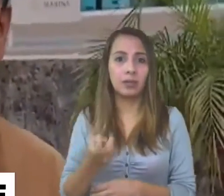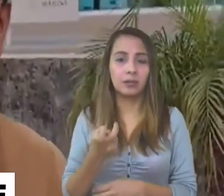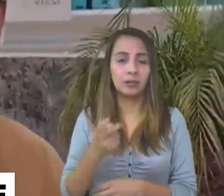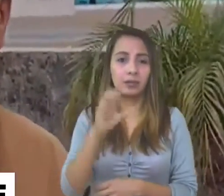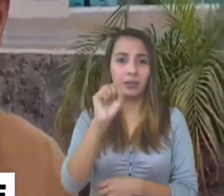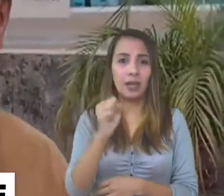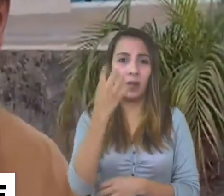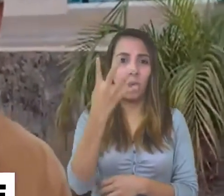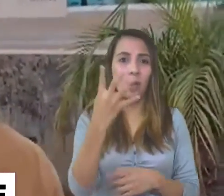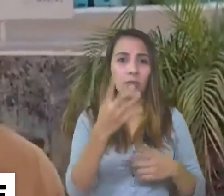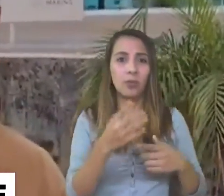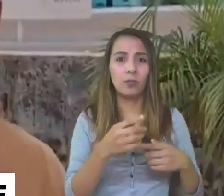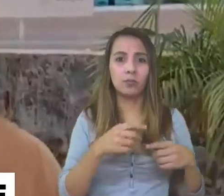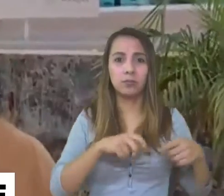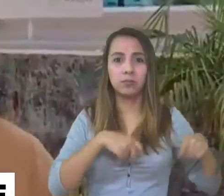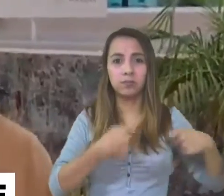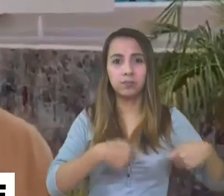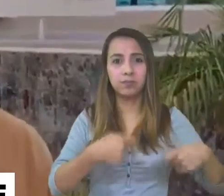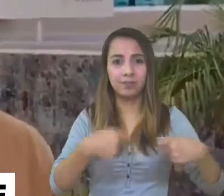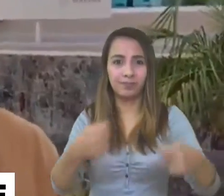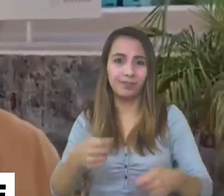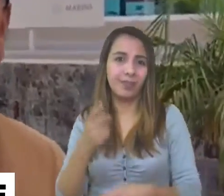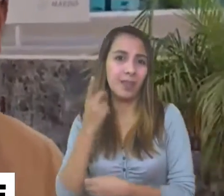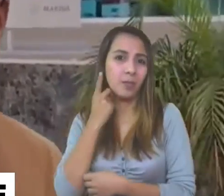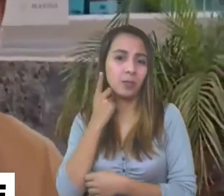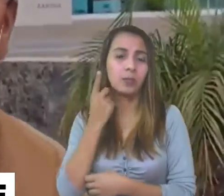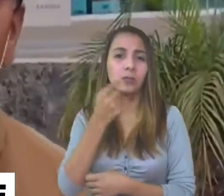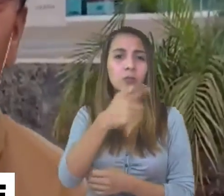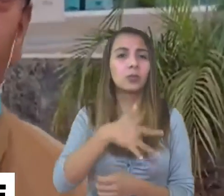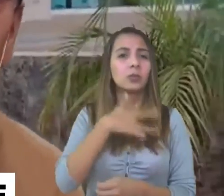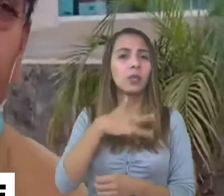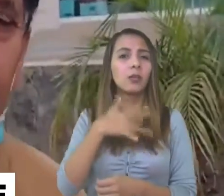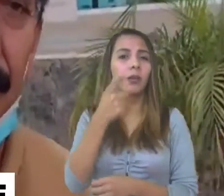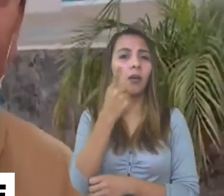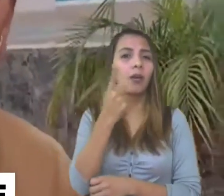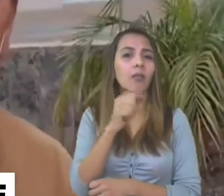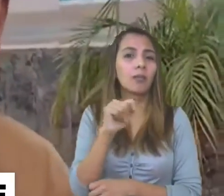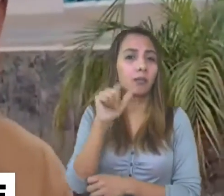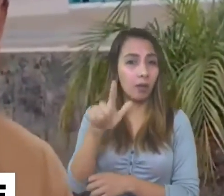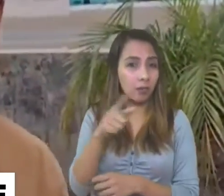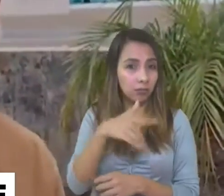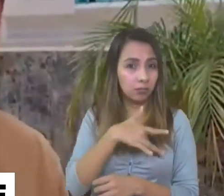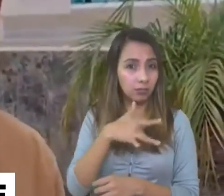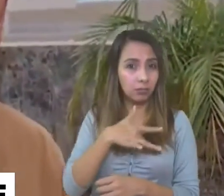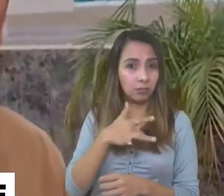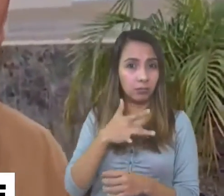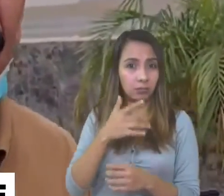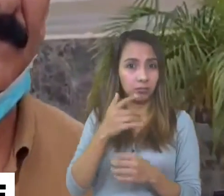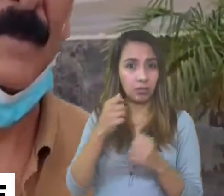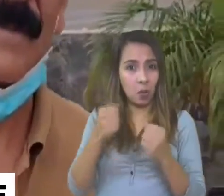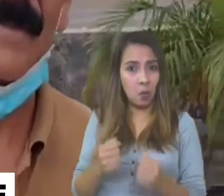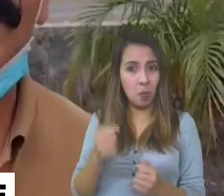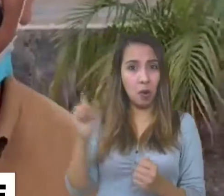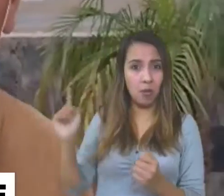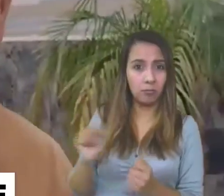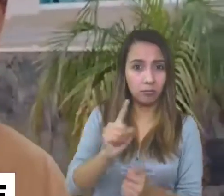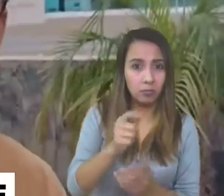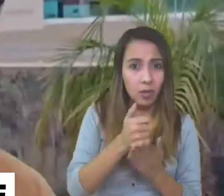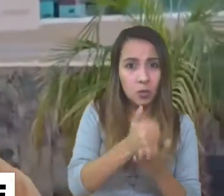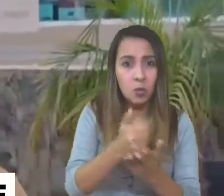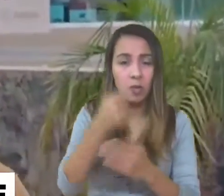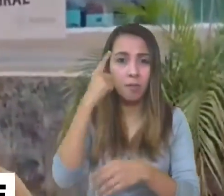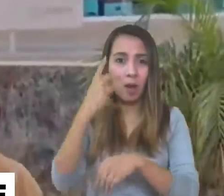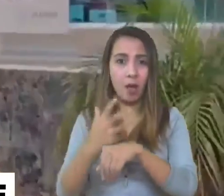64ª legislatura. ¿Cómo consideras tú que vaya a haber un acercamiento? ¿Se van a acercar? ¿Los van a decir que le ayuden en las modificaciones de